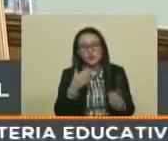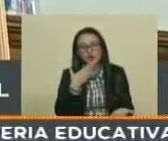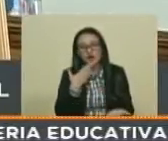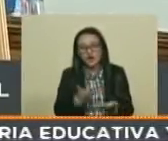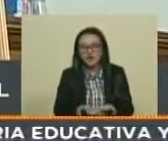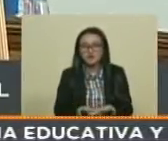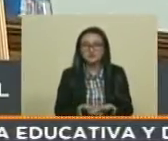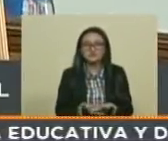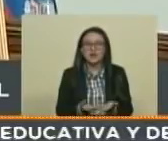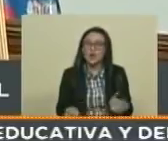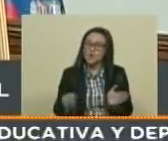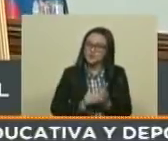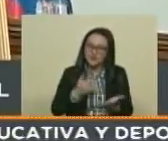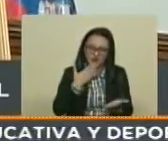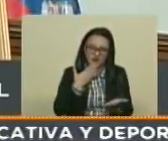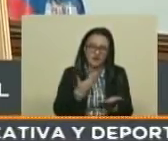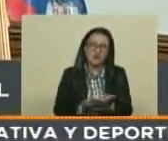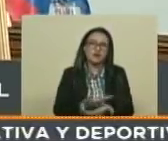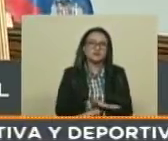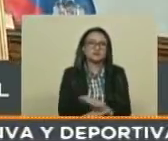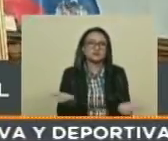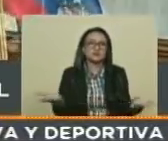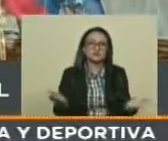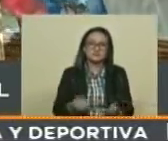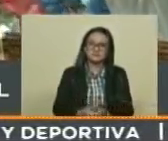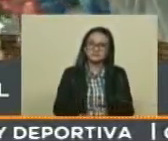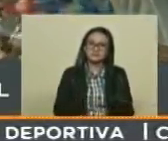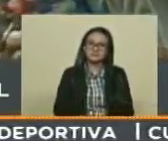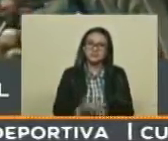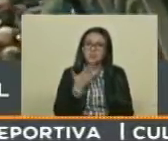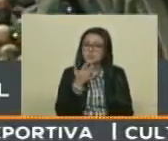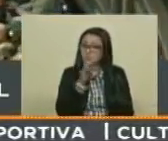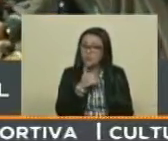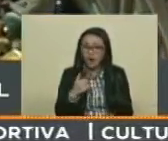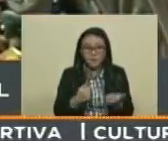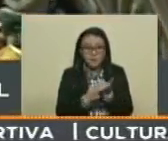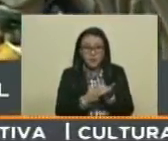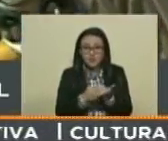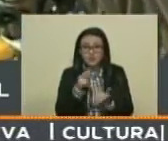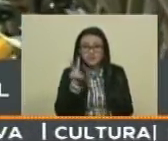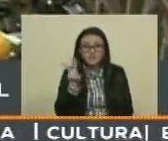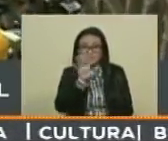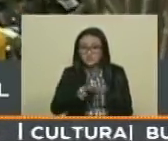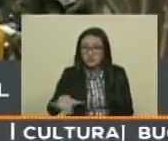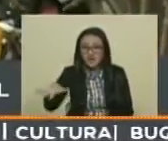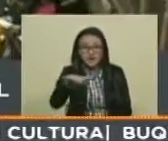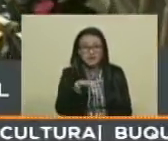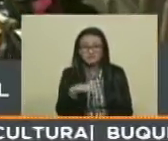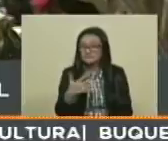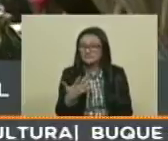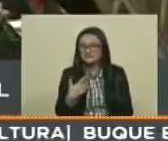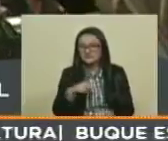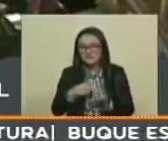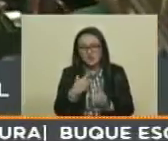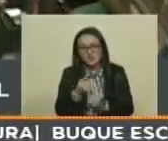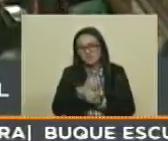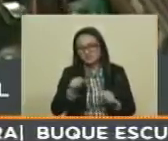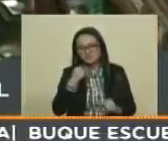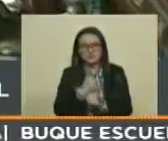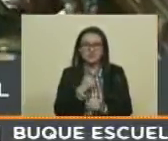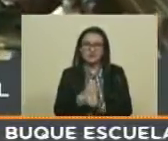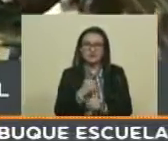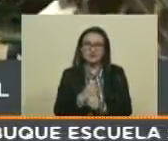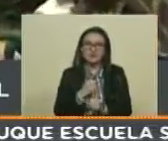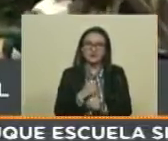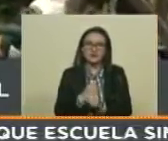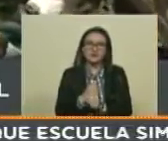agradecerlo nuevamente, porque sin el apoyo de toda la población venezolana sería imposible haber